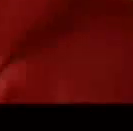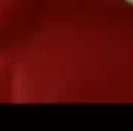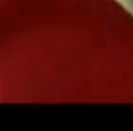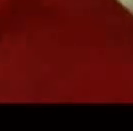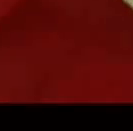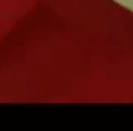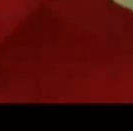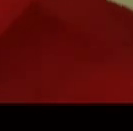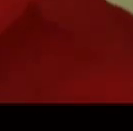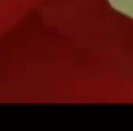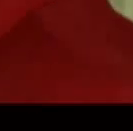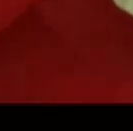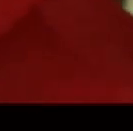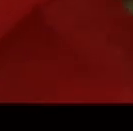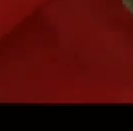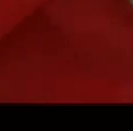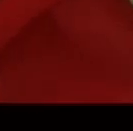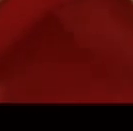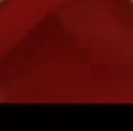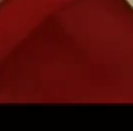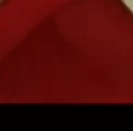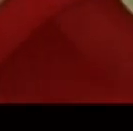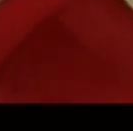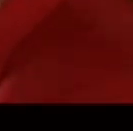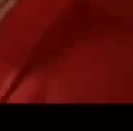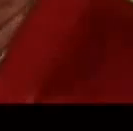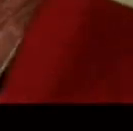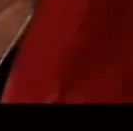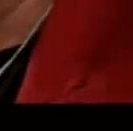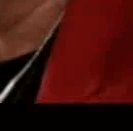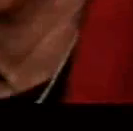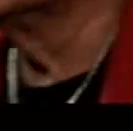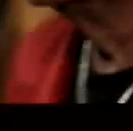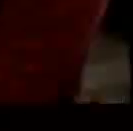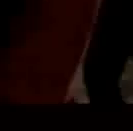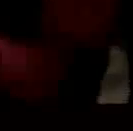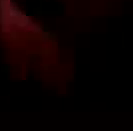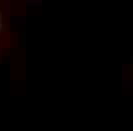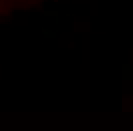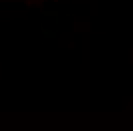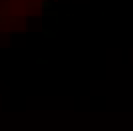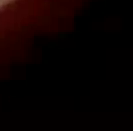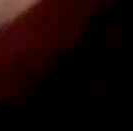con su capital. Así suena Manabí. Lunes a viernes, 19:30.